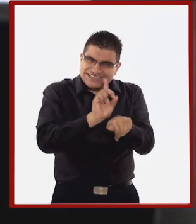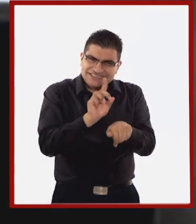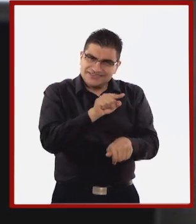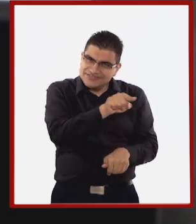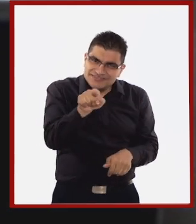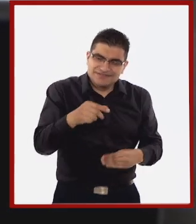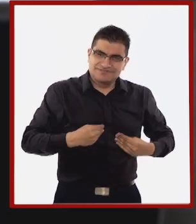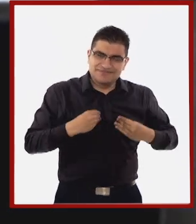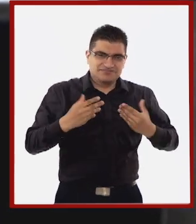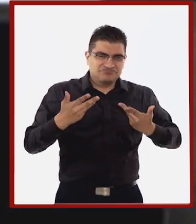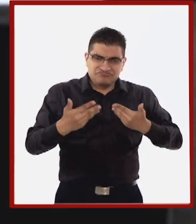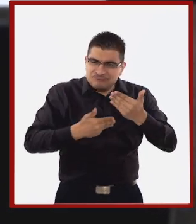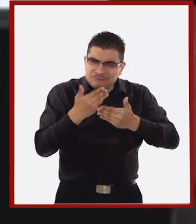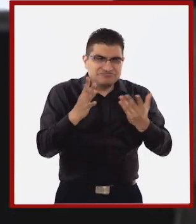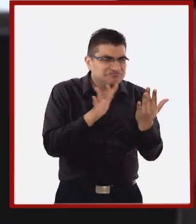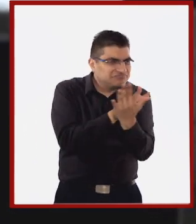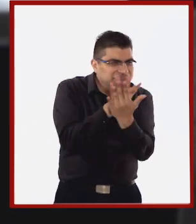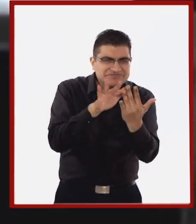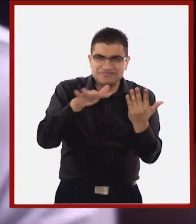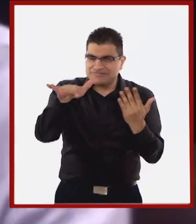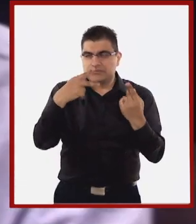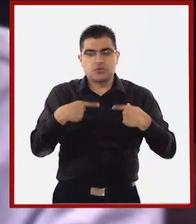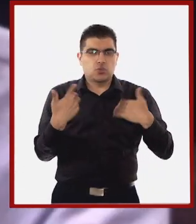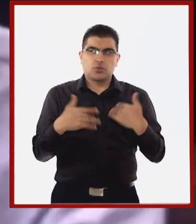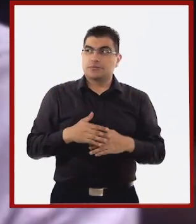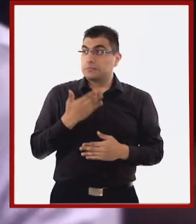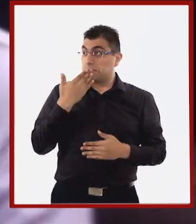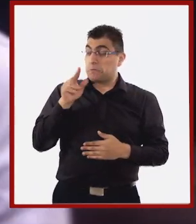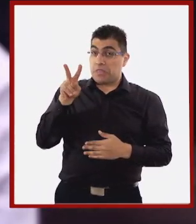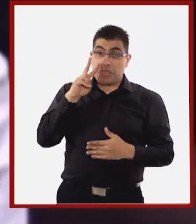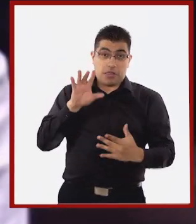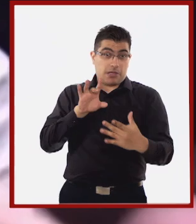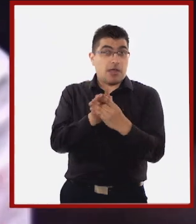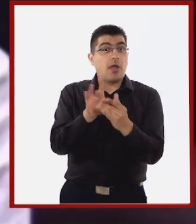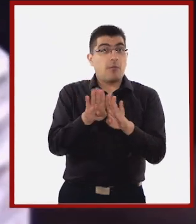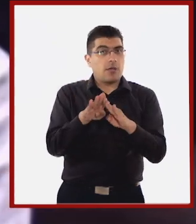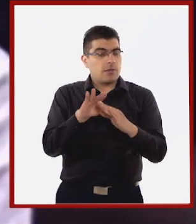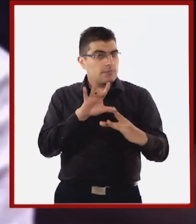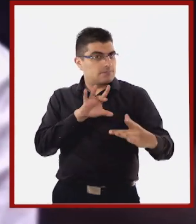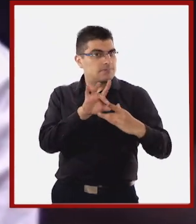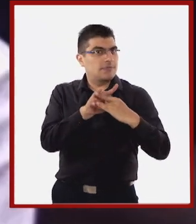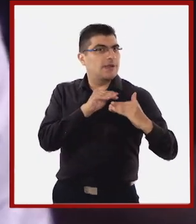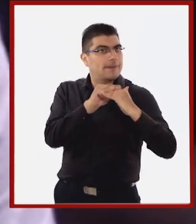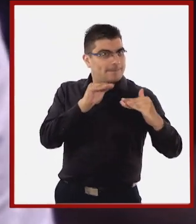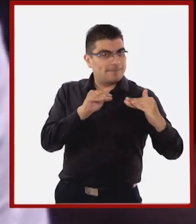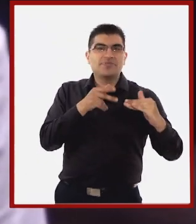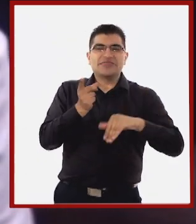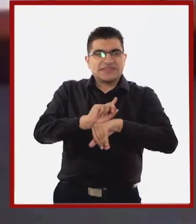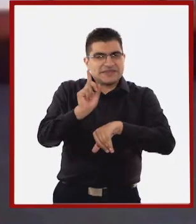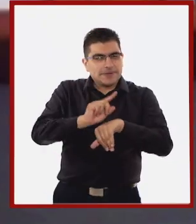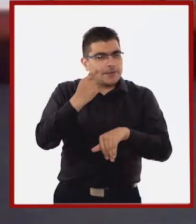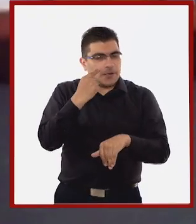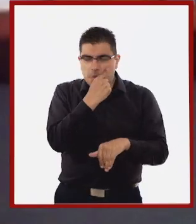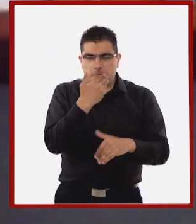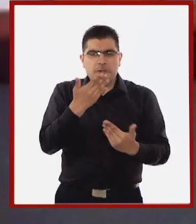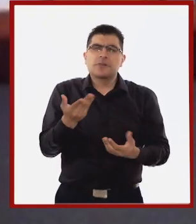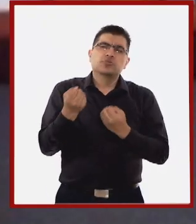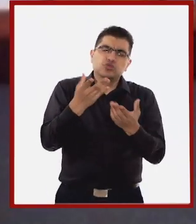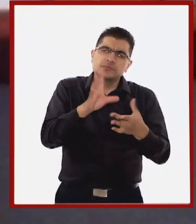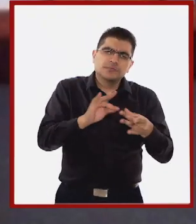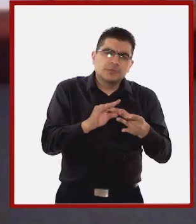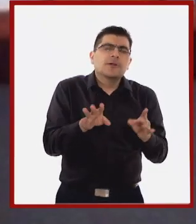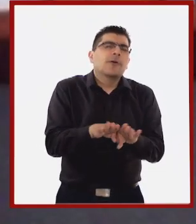vivir, en nuestro convivir, digamos, ¿no? ¿Qué invitación nos haces a integrar el tema de la empatía a nuestra vida cotidiana, al día a día? Cuando